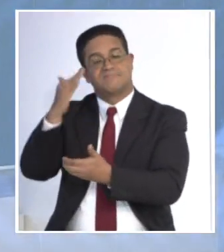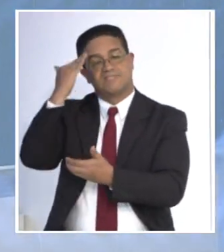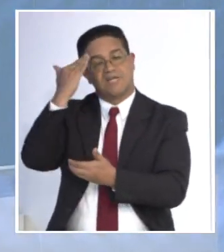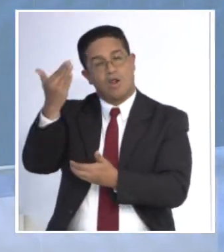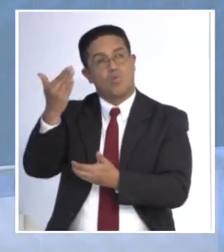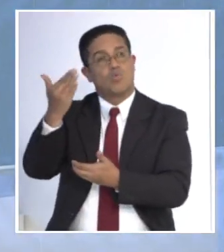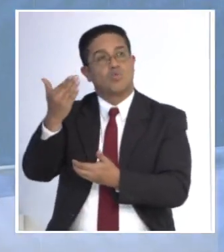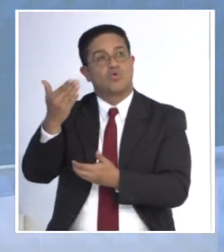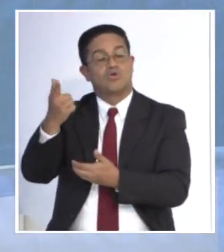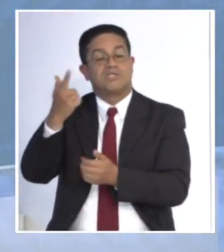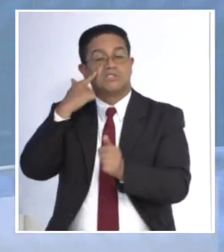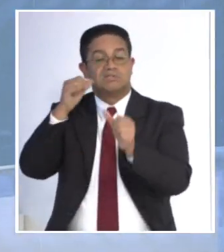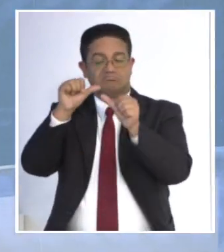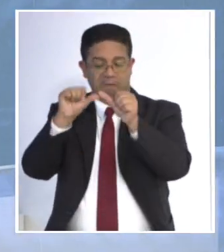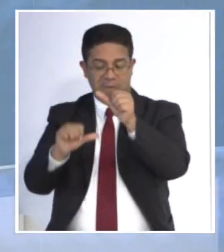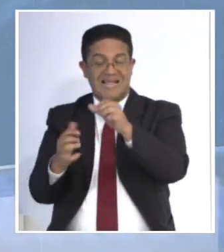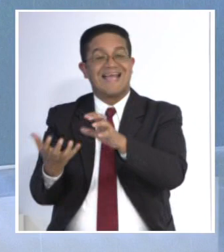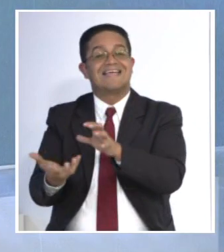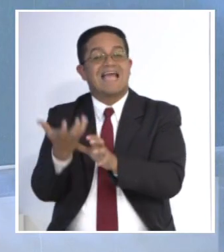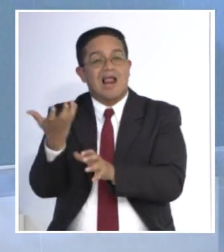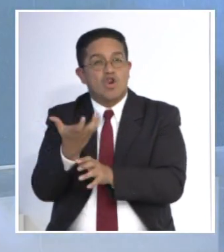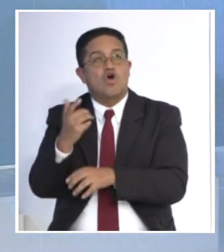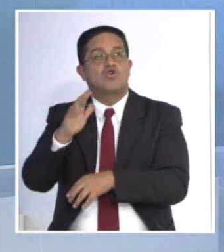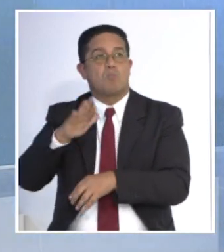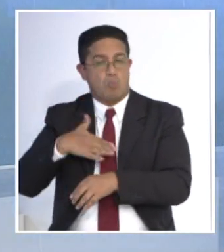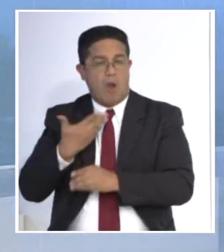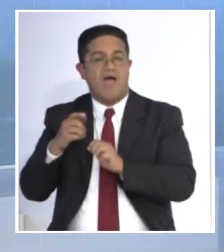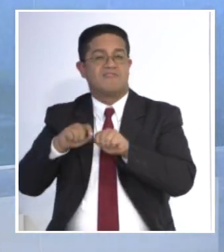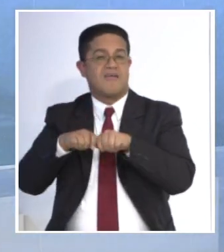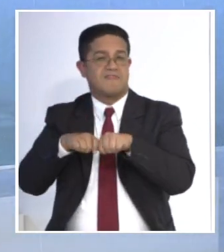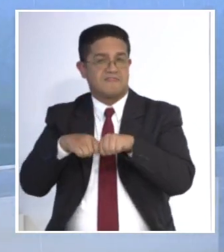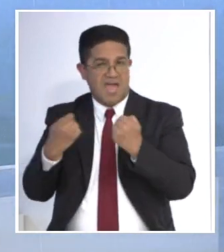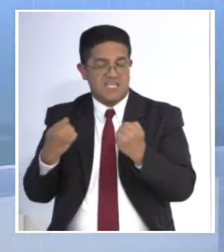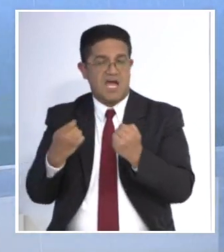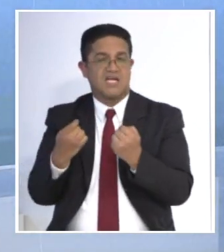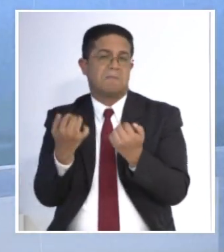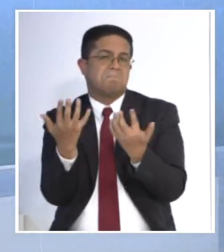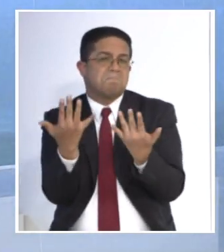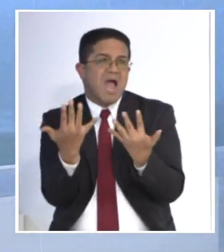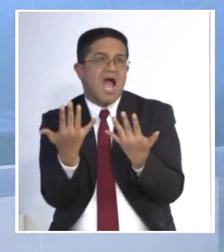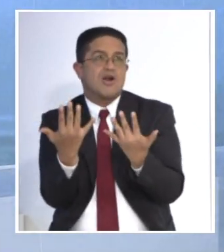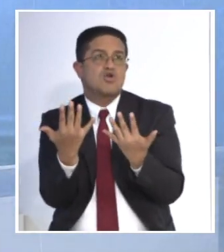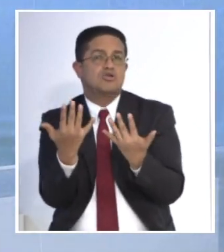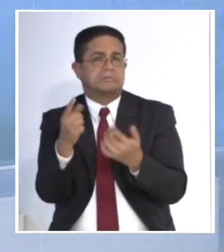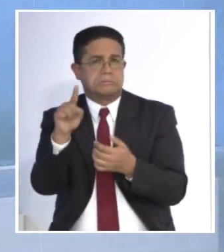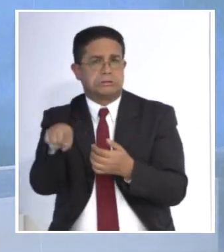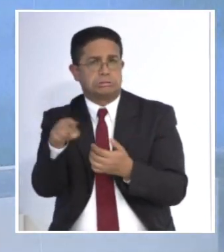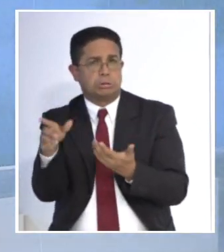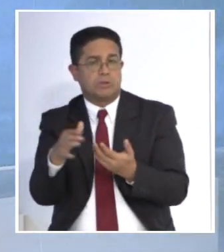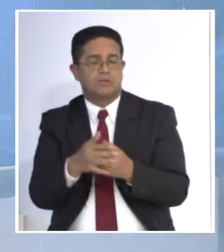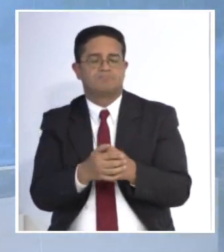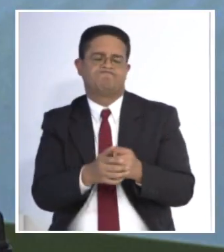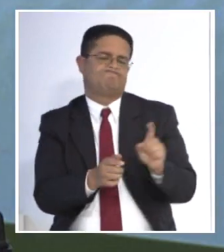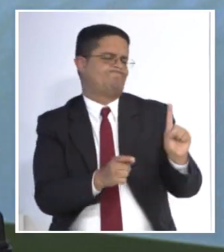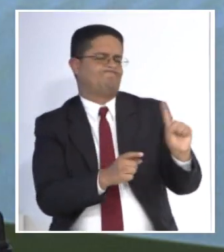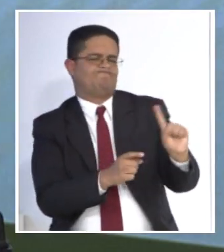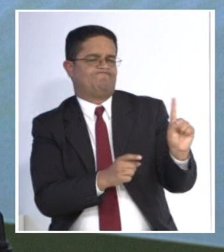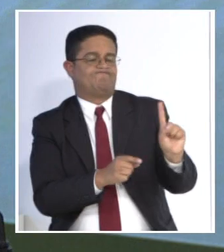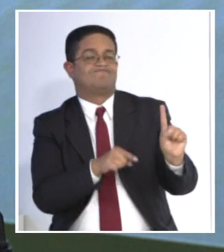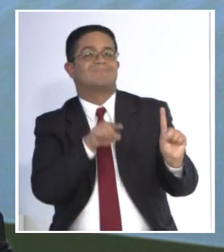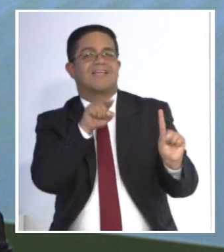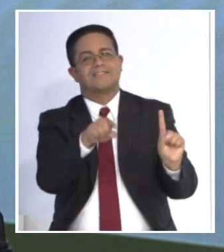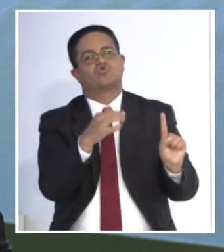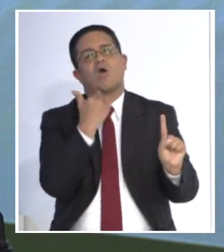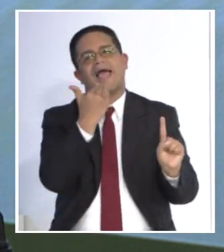la exposición al calor de la cocina puede producir entumecimiento de los dedos. No, eso es algo